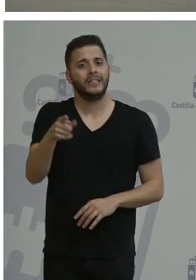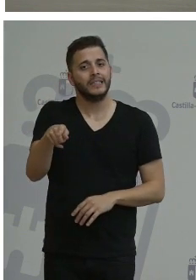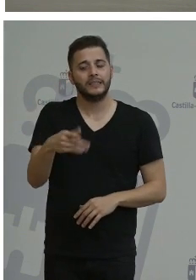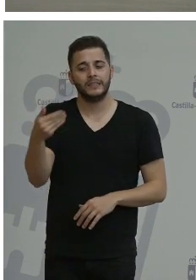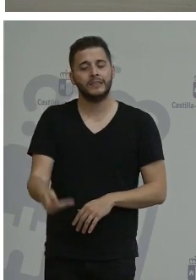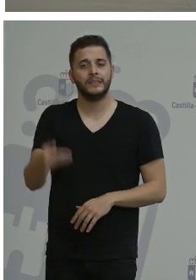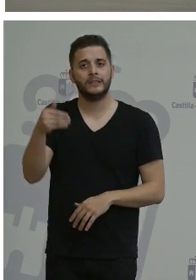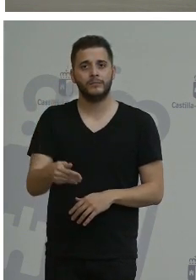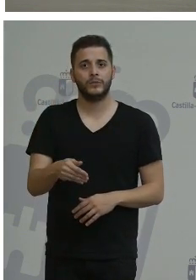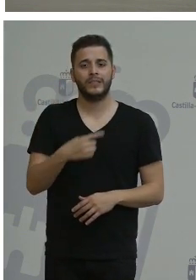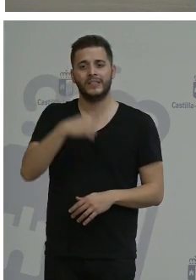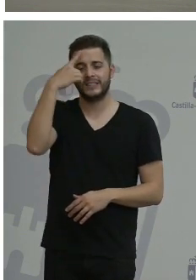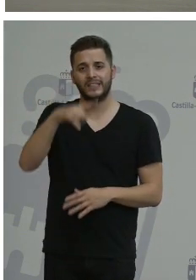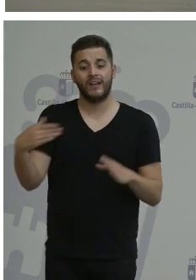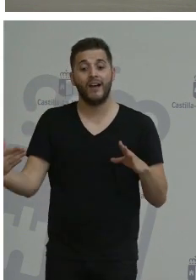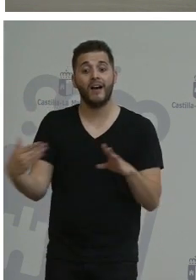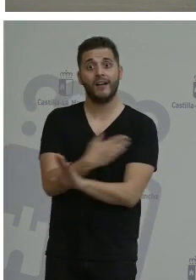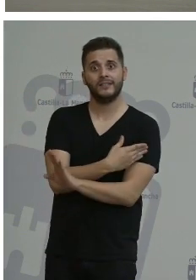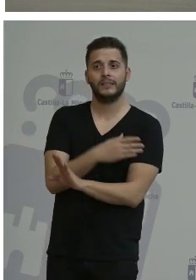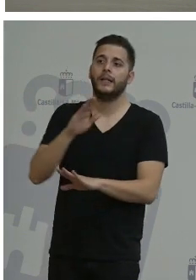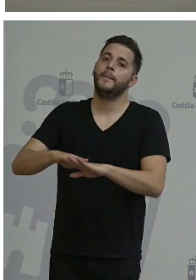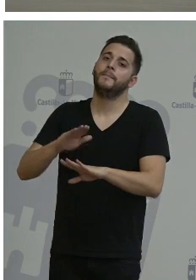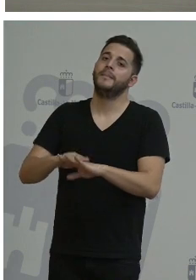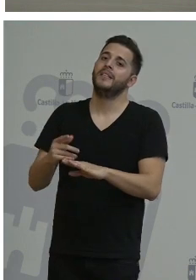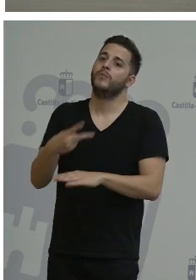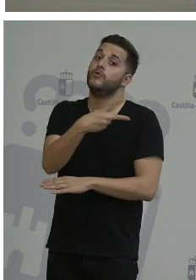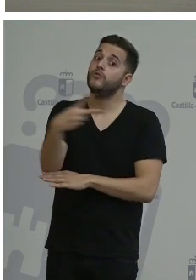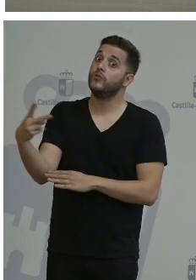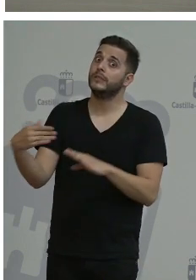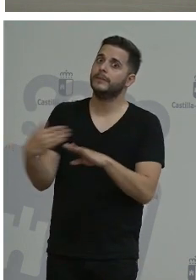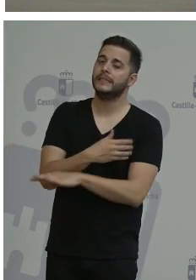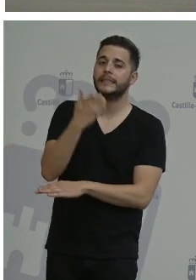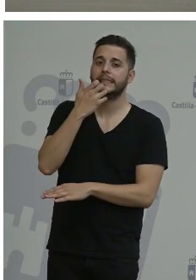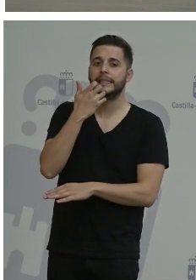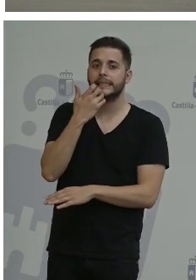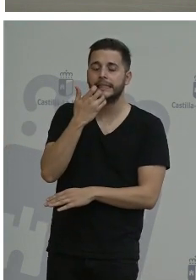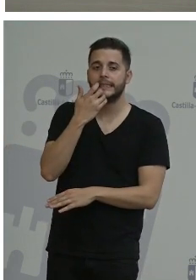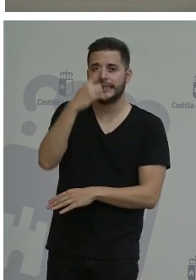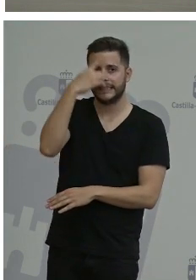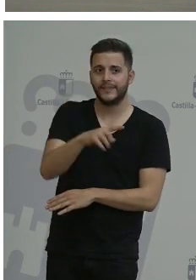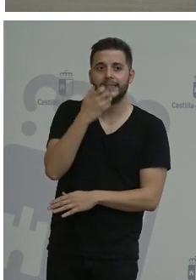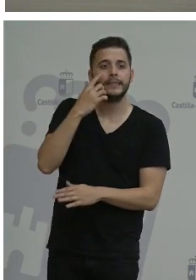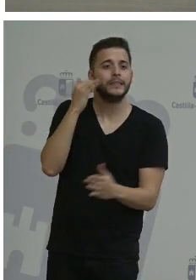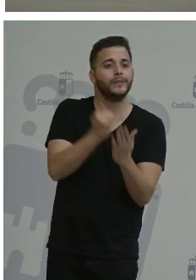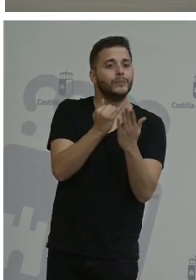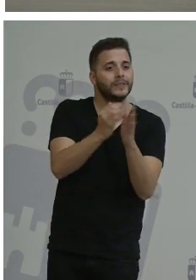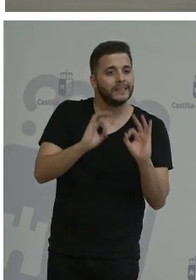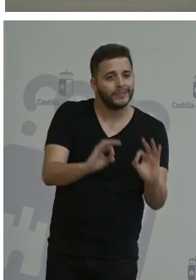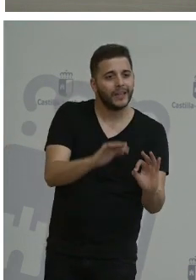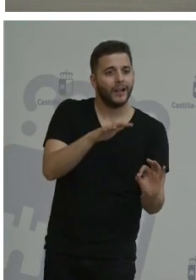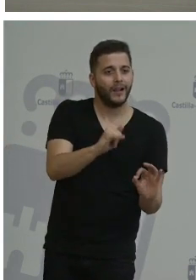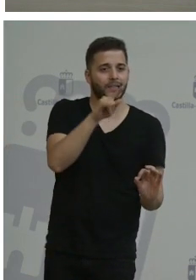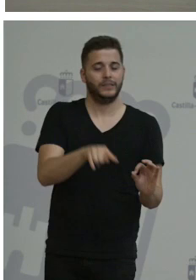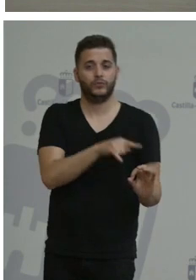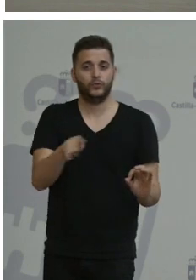con anterioridad, al menos con quince días, si va a haber una prueba muy específica y en qué consiste